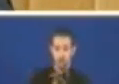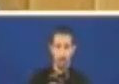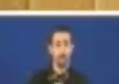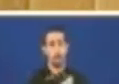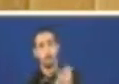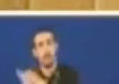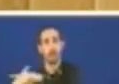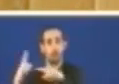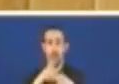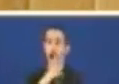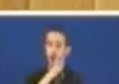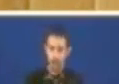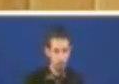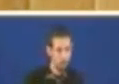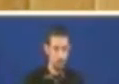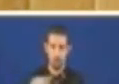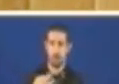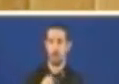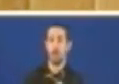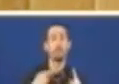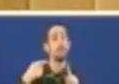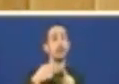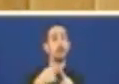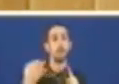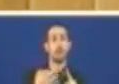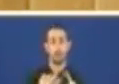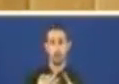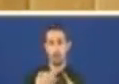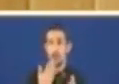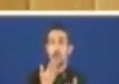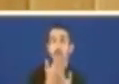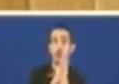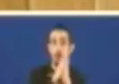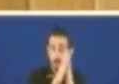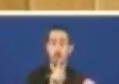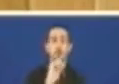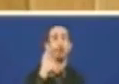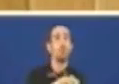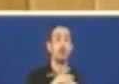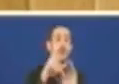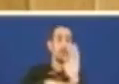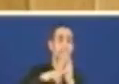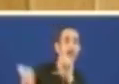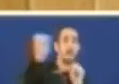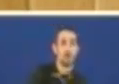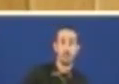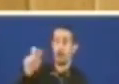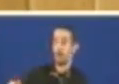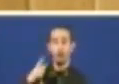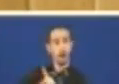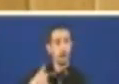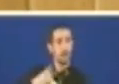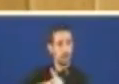cousas. En primeiro lugar, instar a que se cumpra esta normativa de protección dos consumidores en